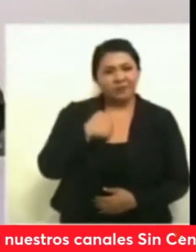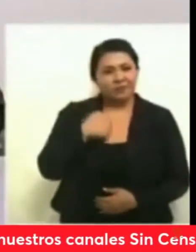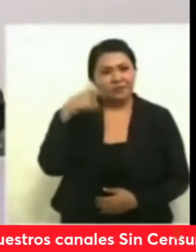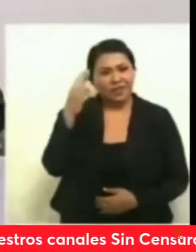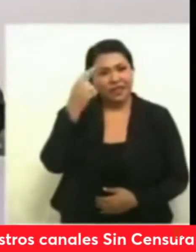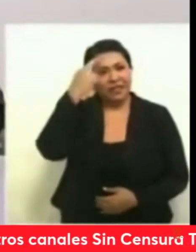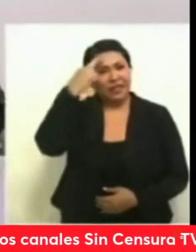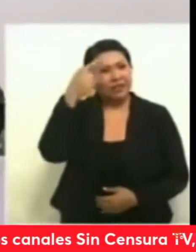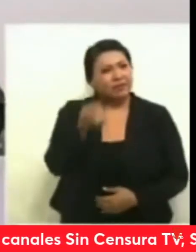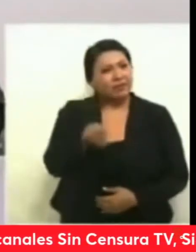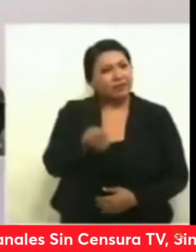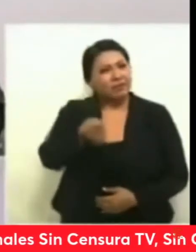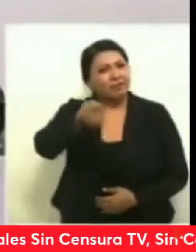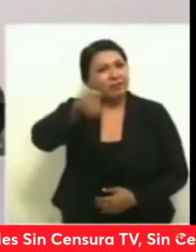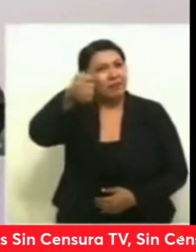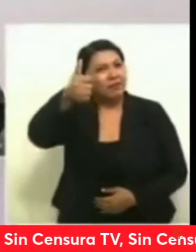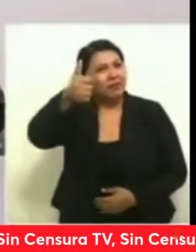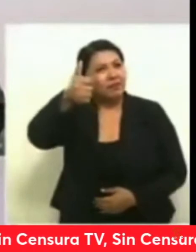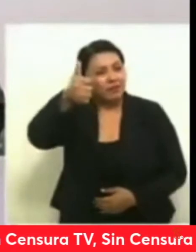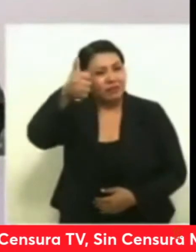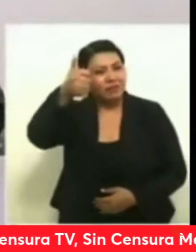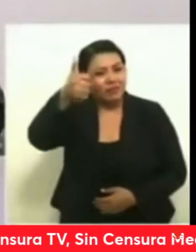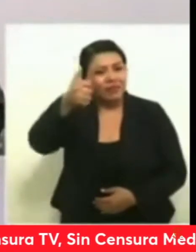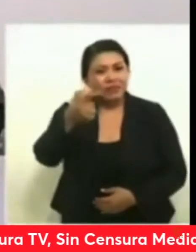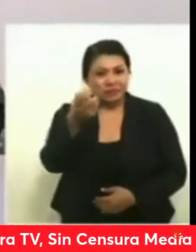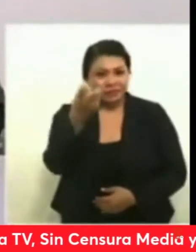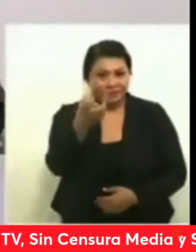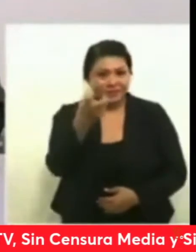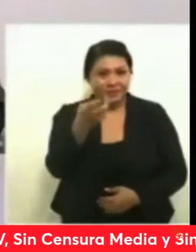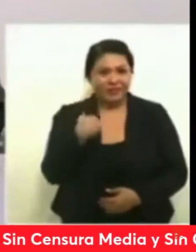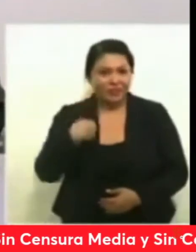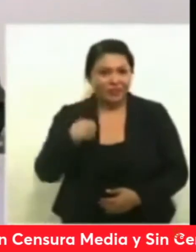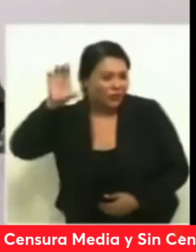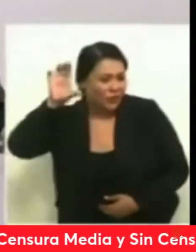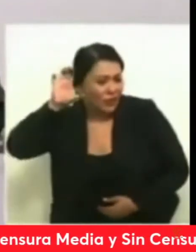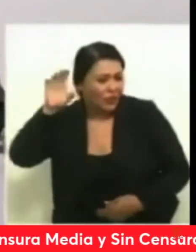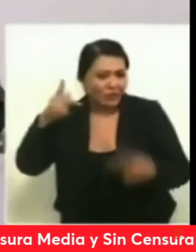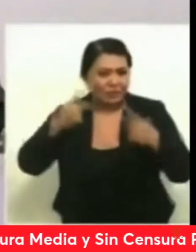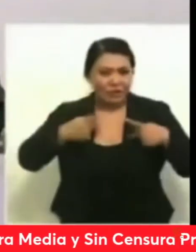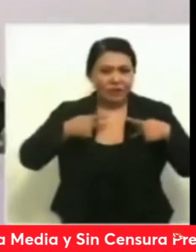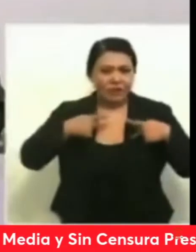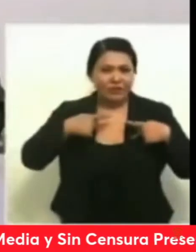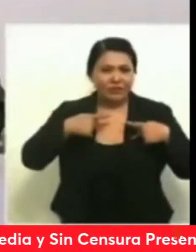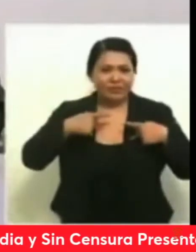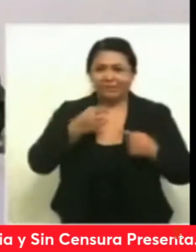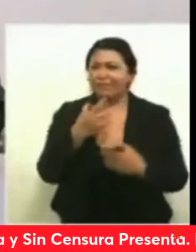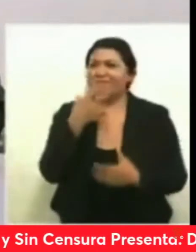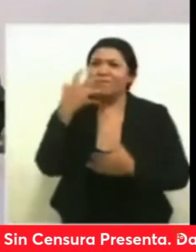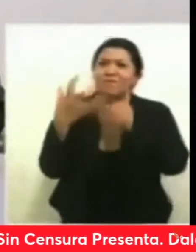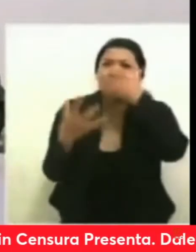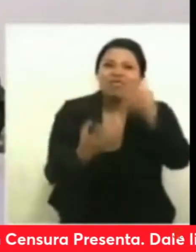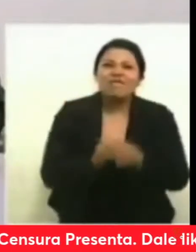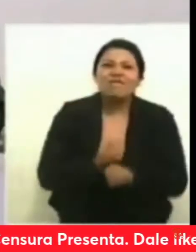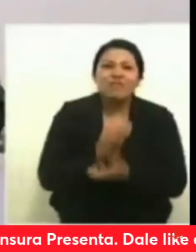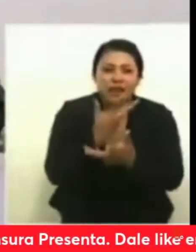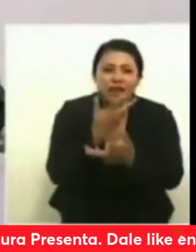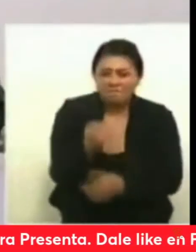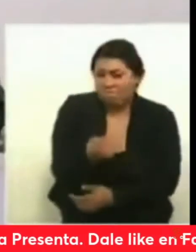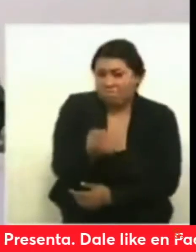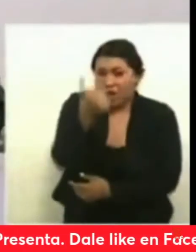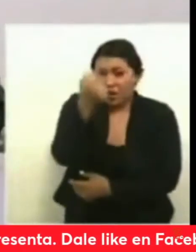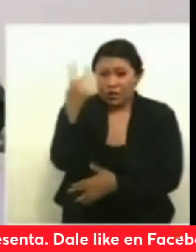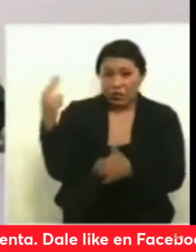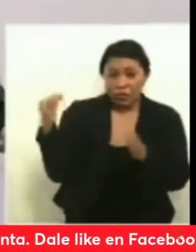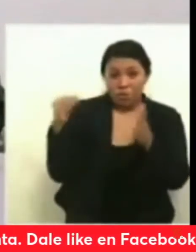que la primera vez que escuchamos esa voz del pueblo, porque es la voz del pueblo, fue en